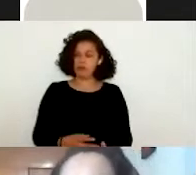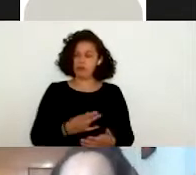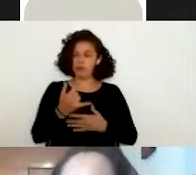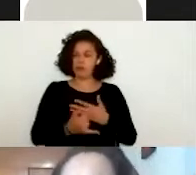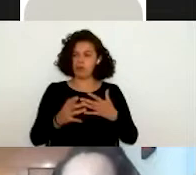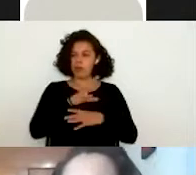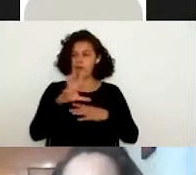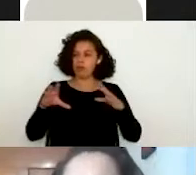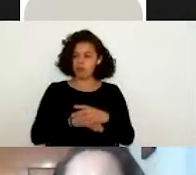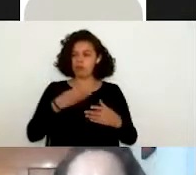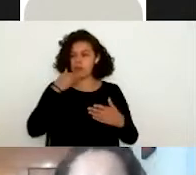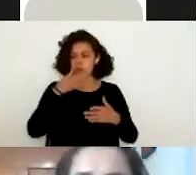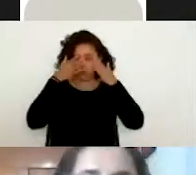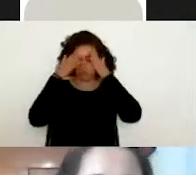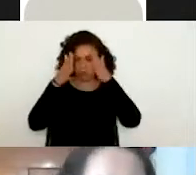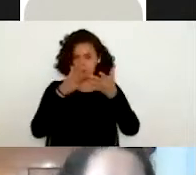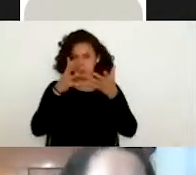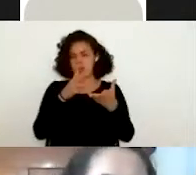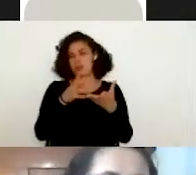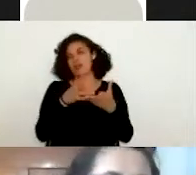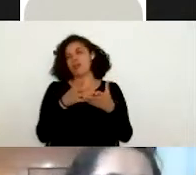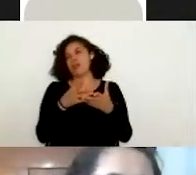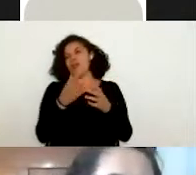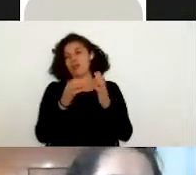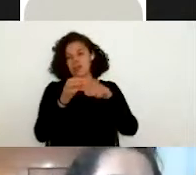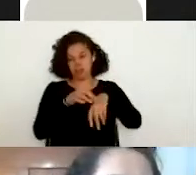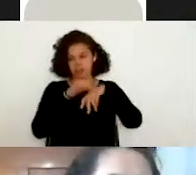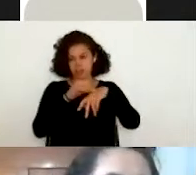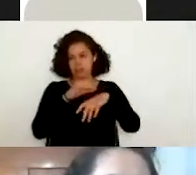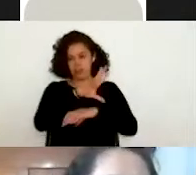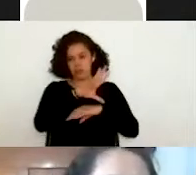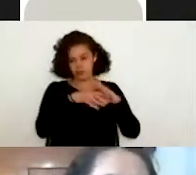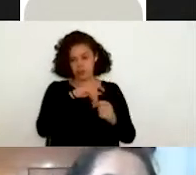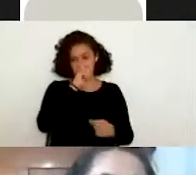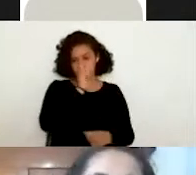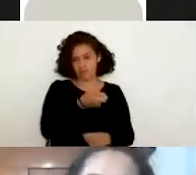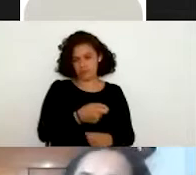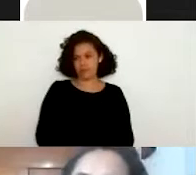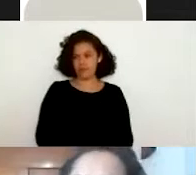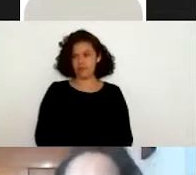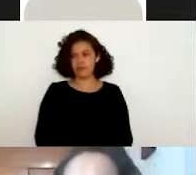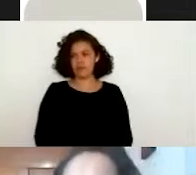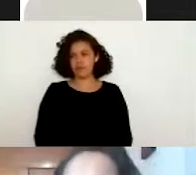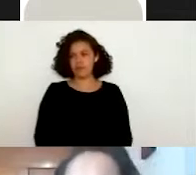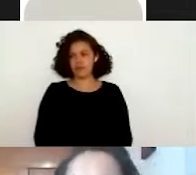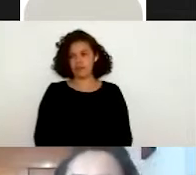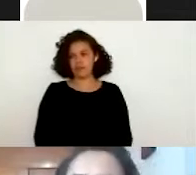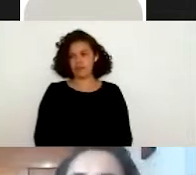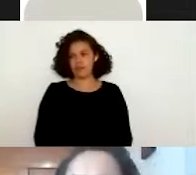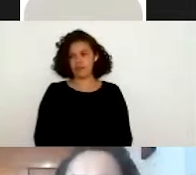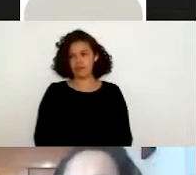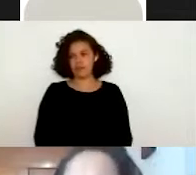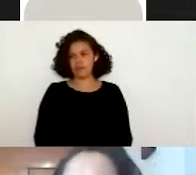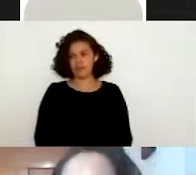integral, consistente. ¿Qué es esto, no? Completo, es decir, que se desarrollen todos los